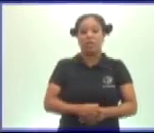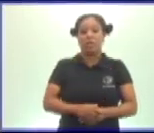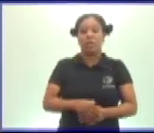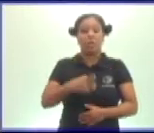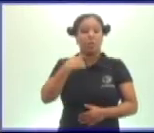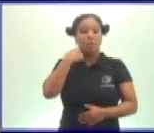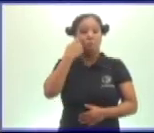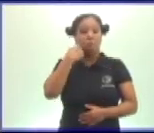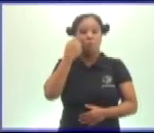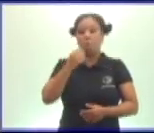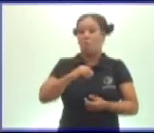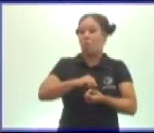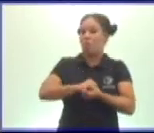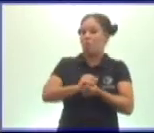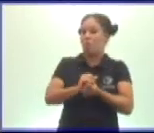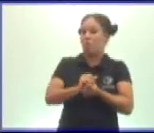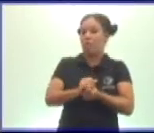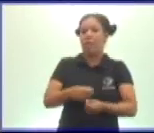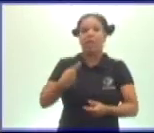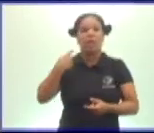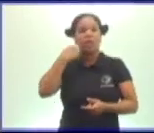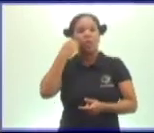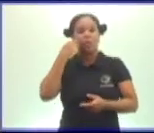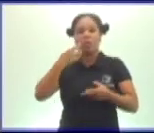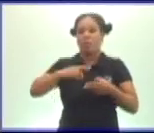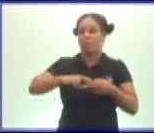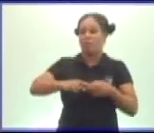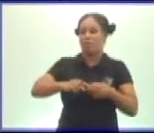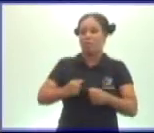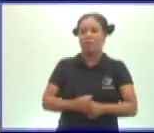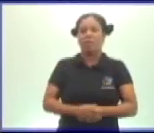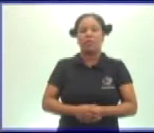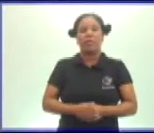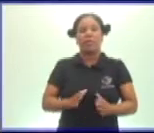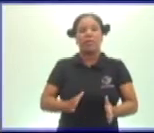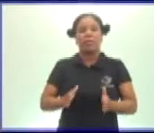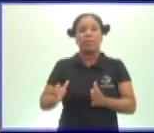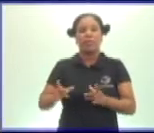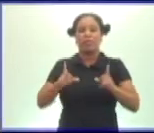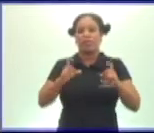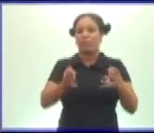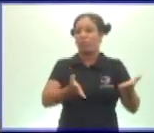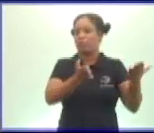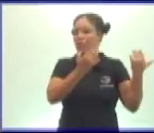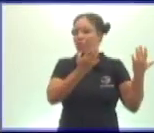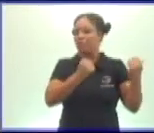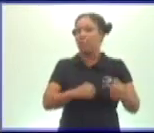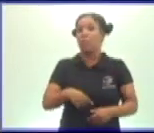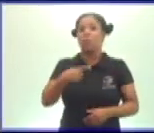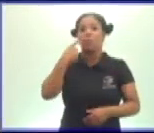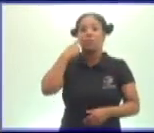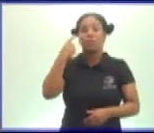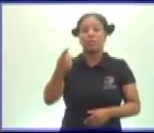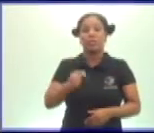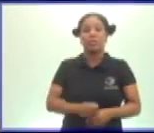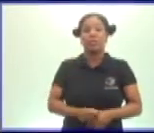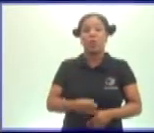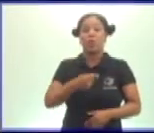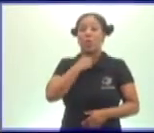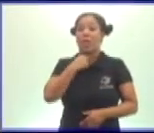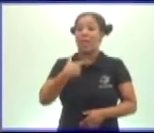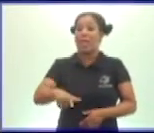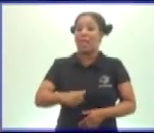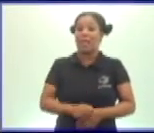laminita muy sencilla, que es parte de la anterior. Ustedes observen cómo en el caso del proceso